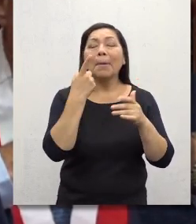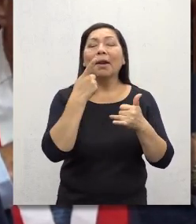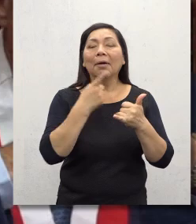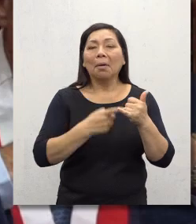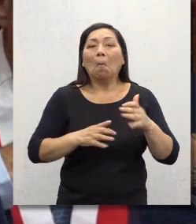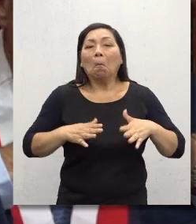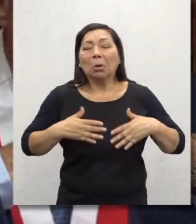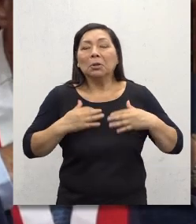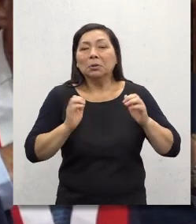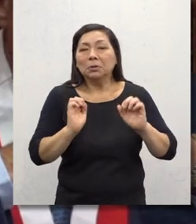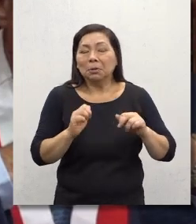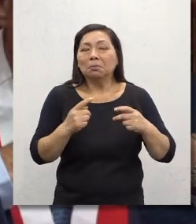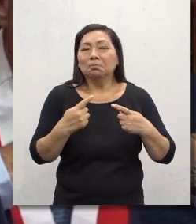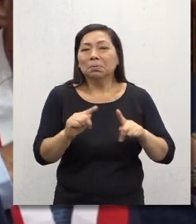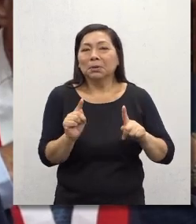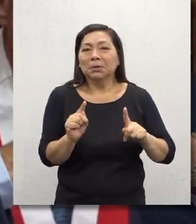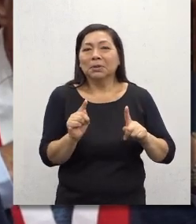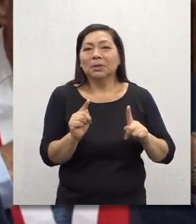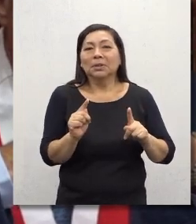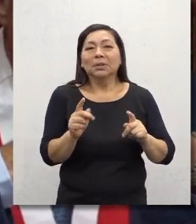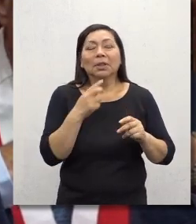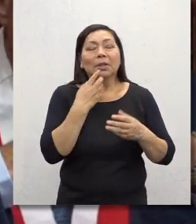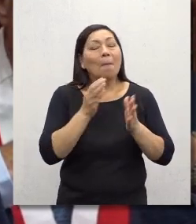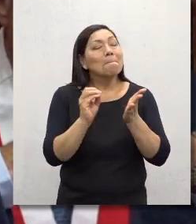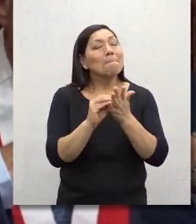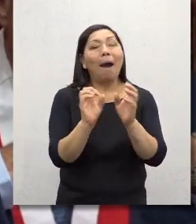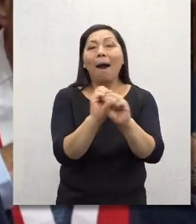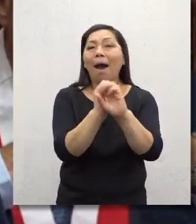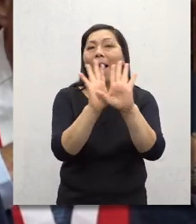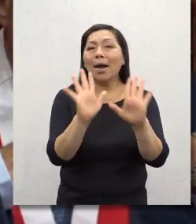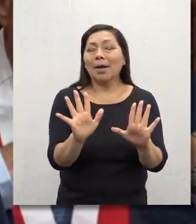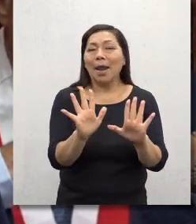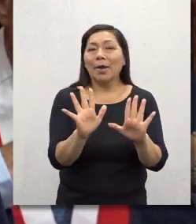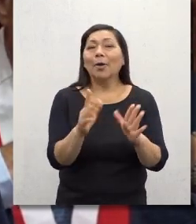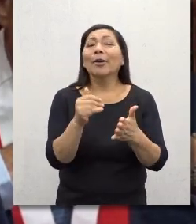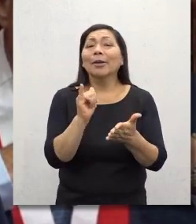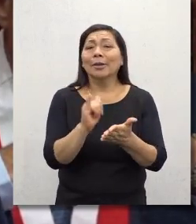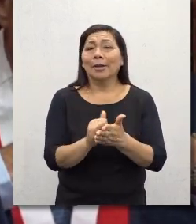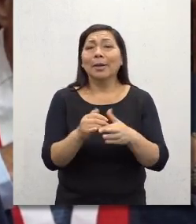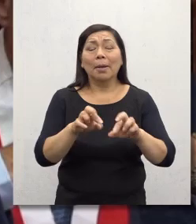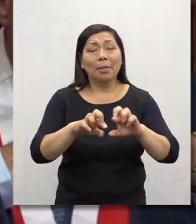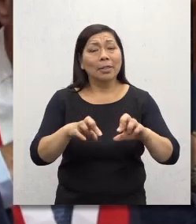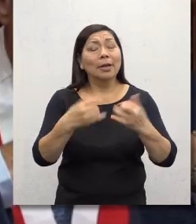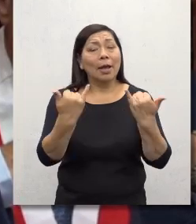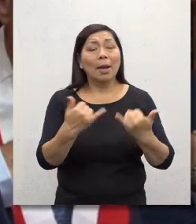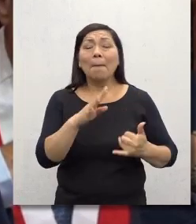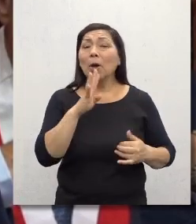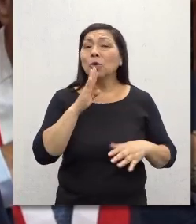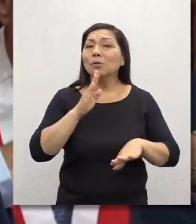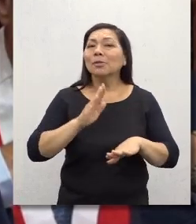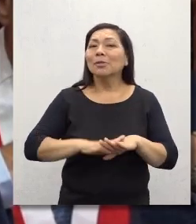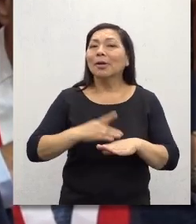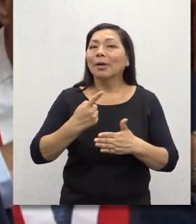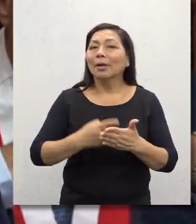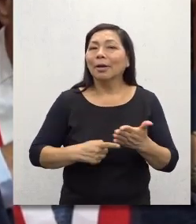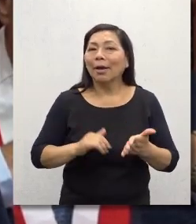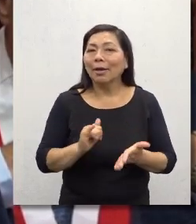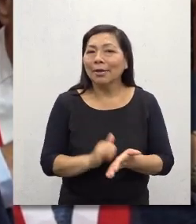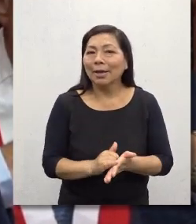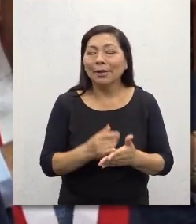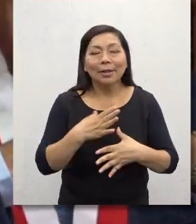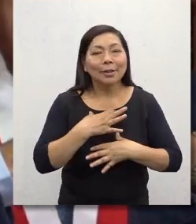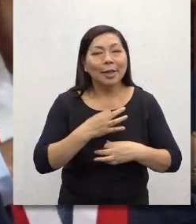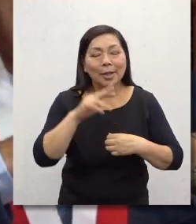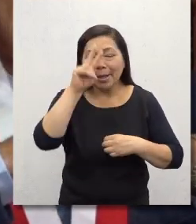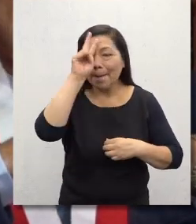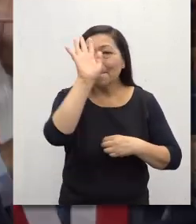que se pueda permitir la absoluta transparencia en las deliberaciones que hace el Pleno del Tribunal, sobre todo en casos de